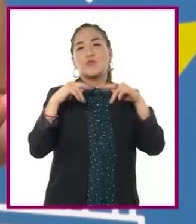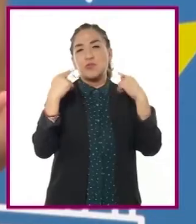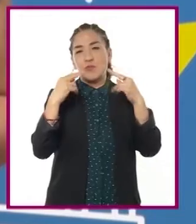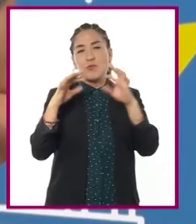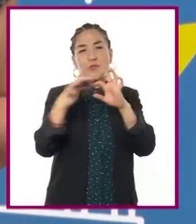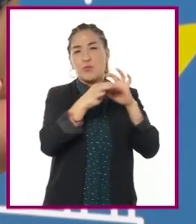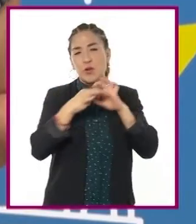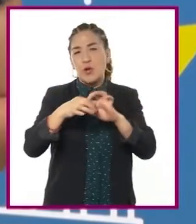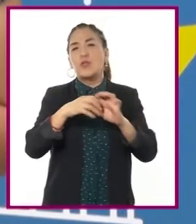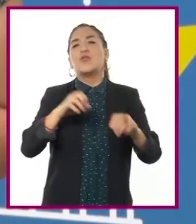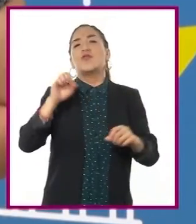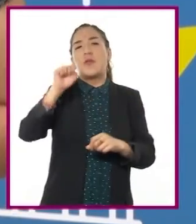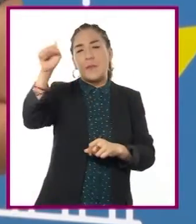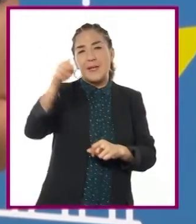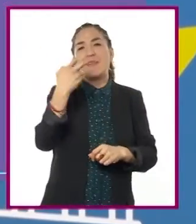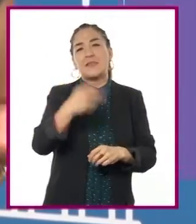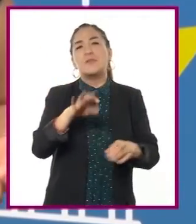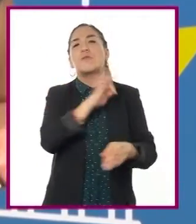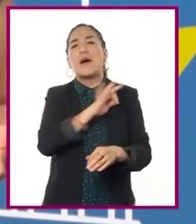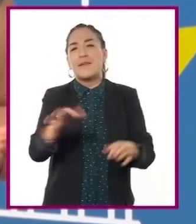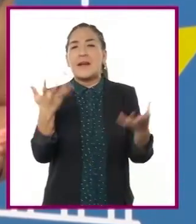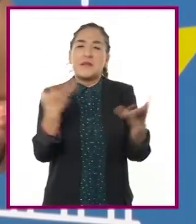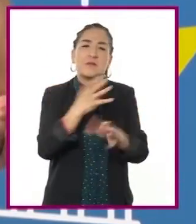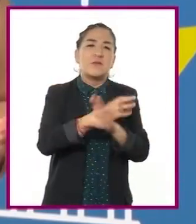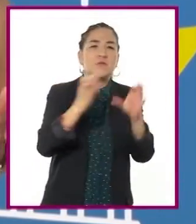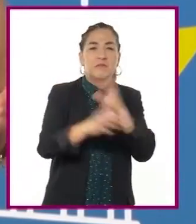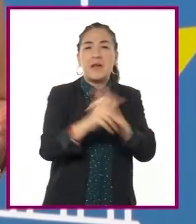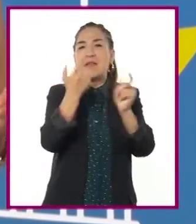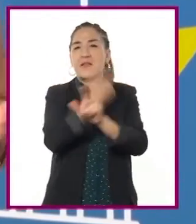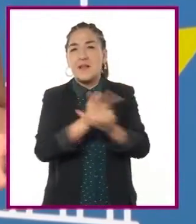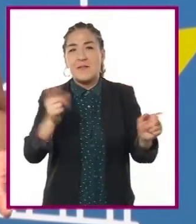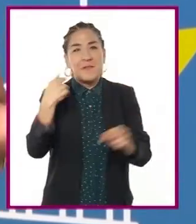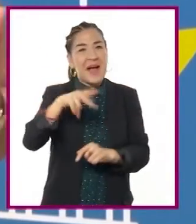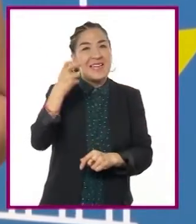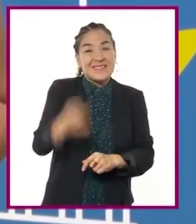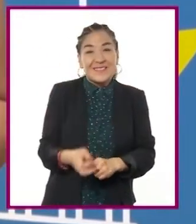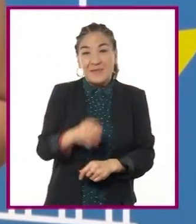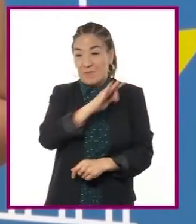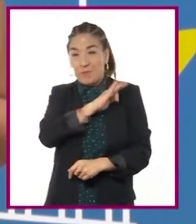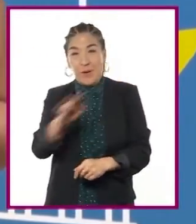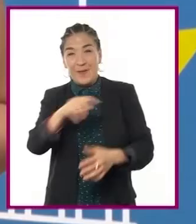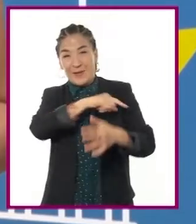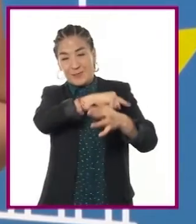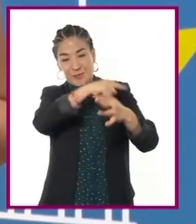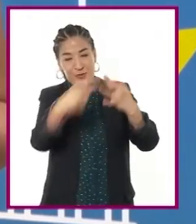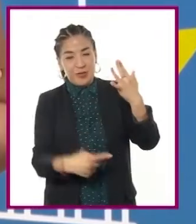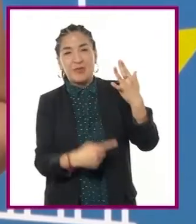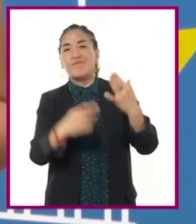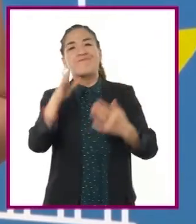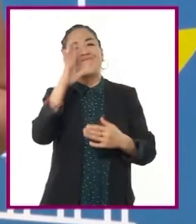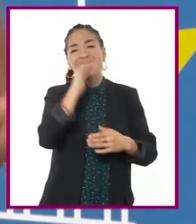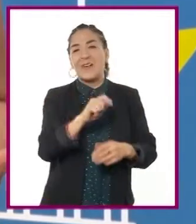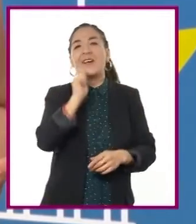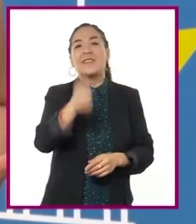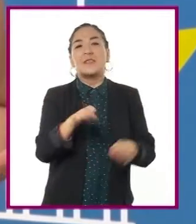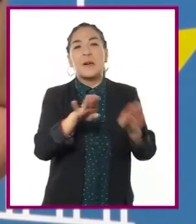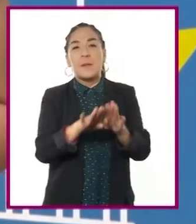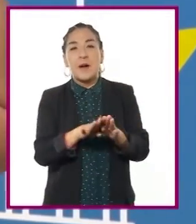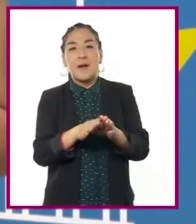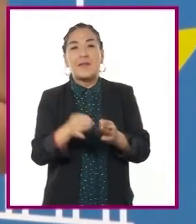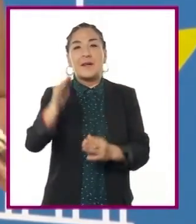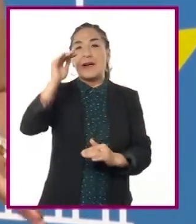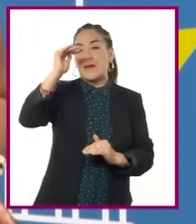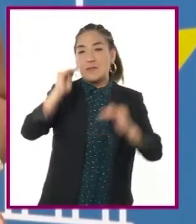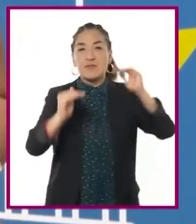adquirir sus bienes libremente. Sin embargo, no todo esto fue posible. La distribución de la riqueza no fue